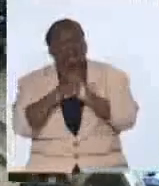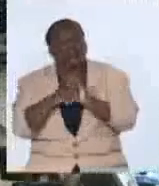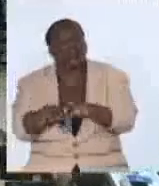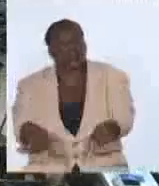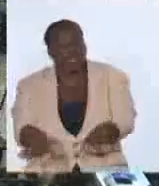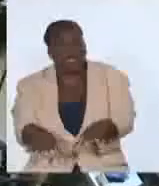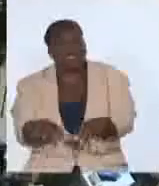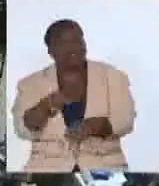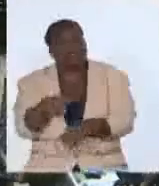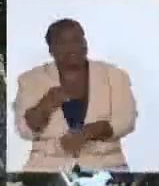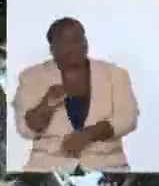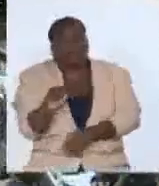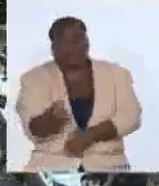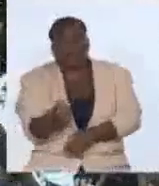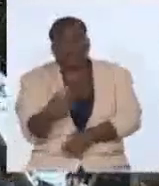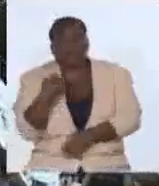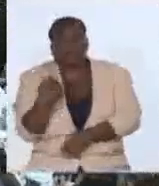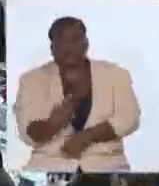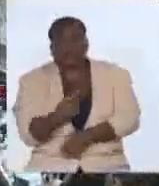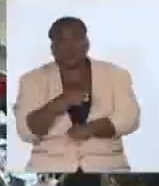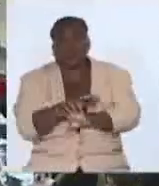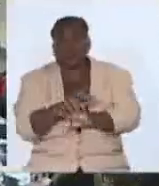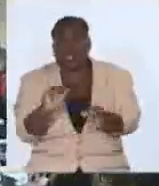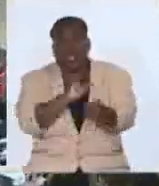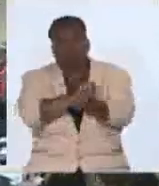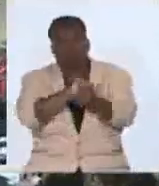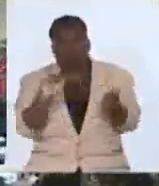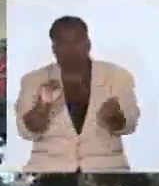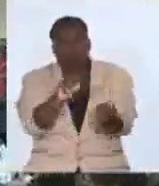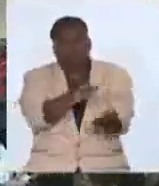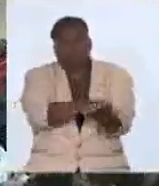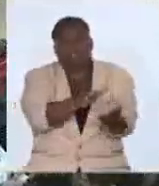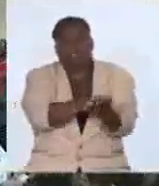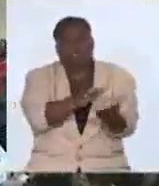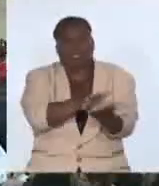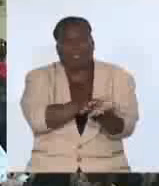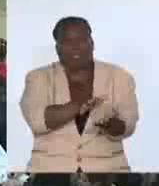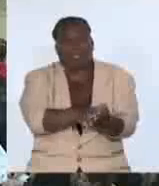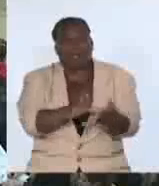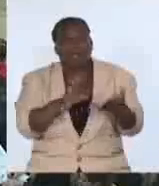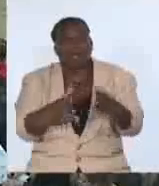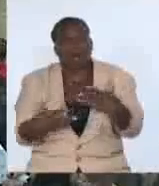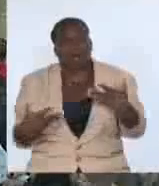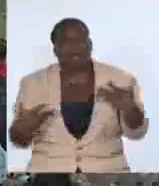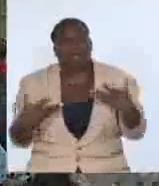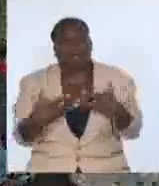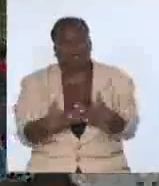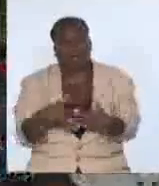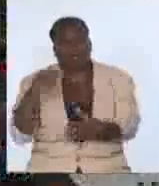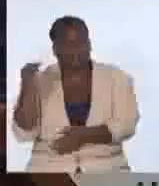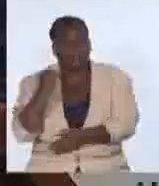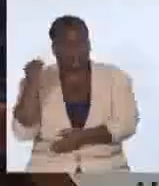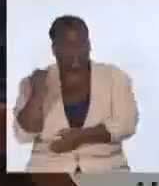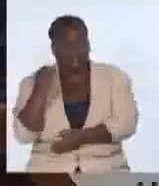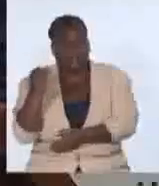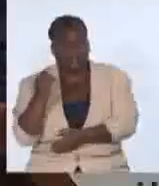exigimos ya la democratización pendiente del sistema de relaciones internacionales